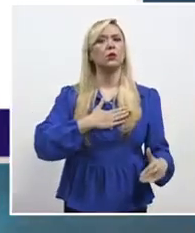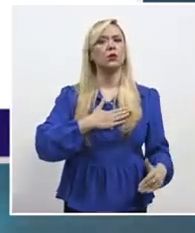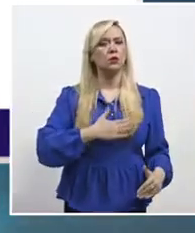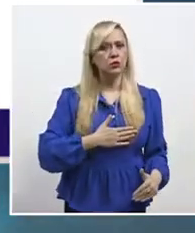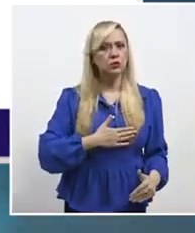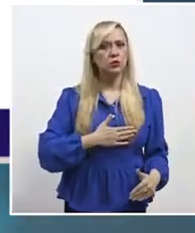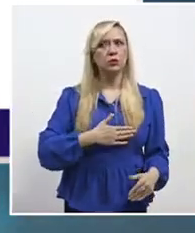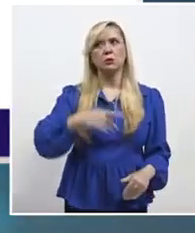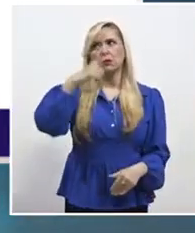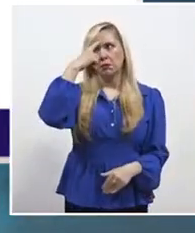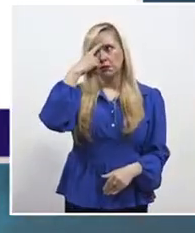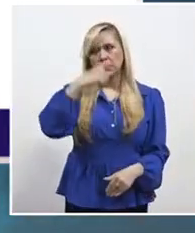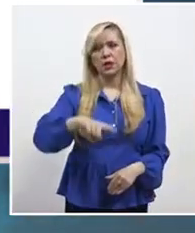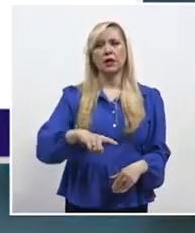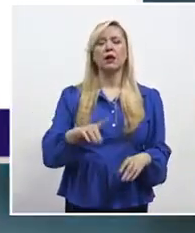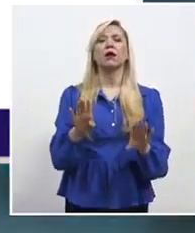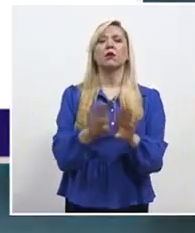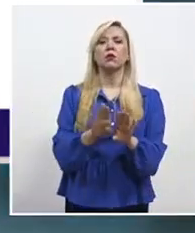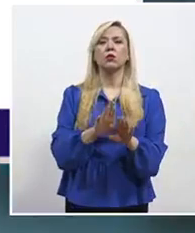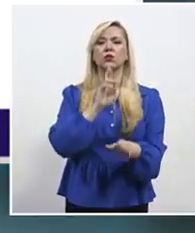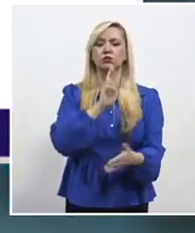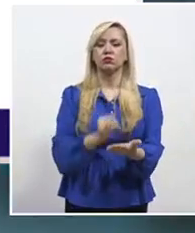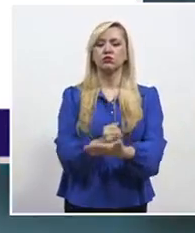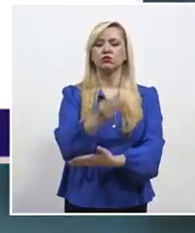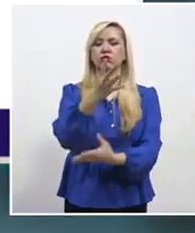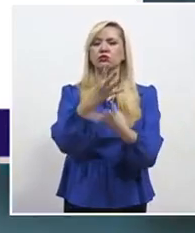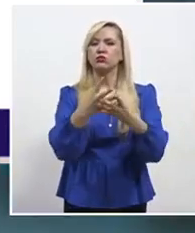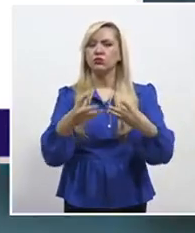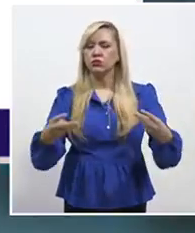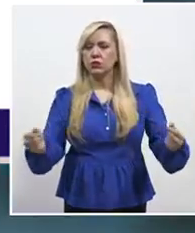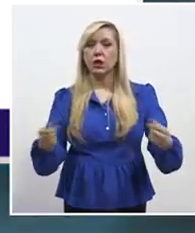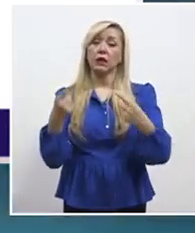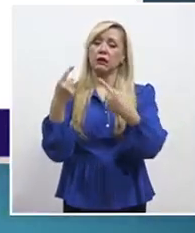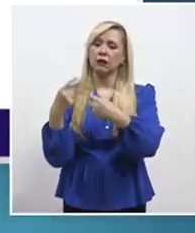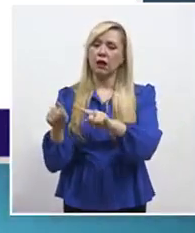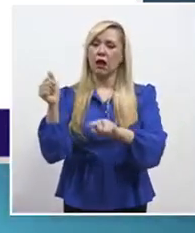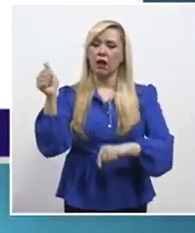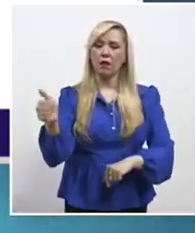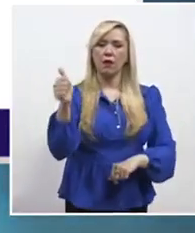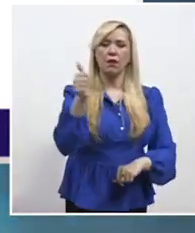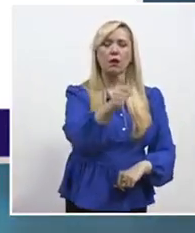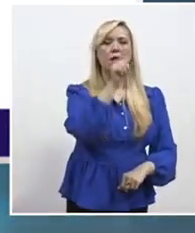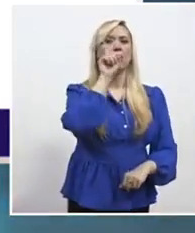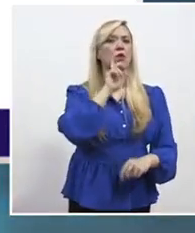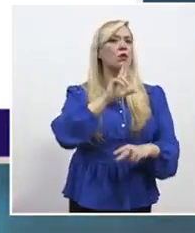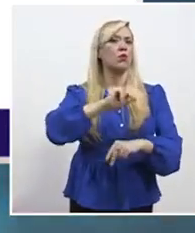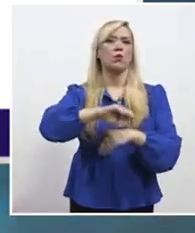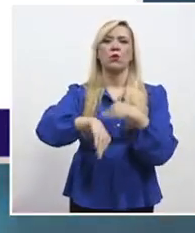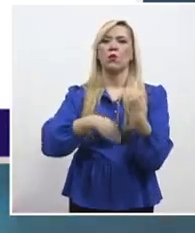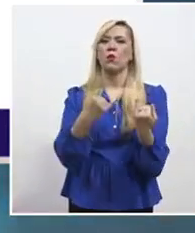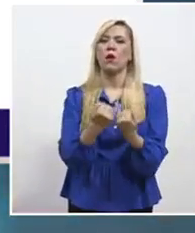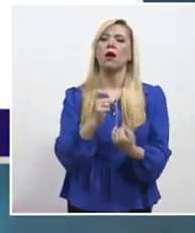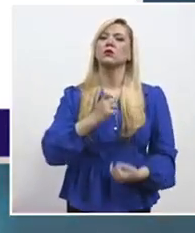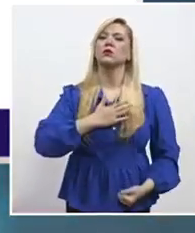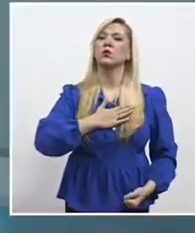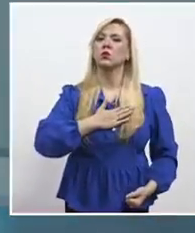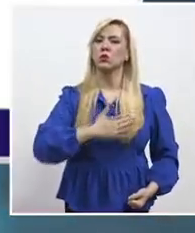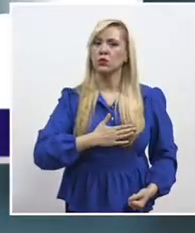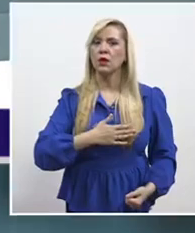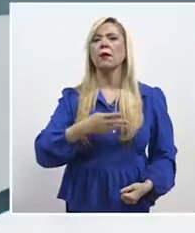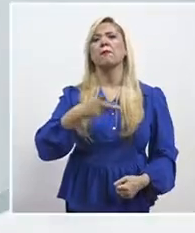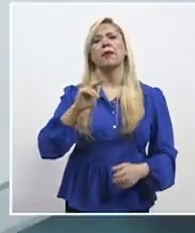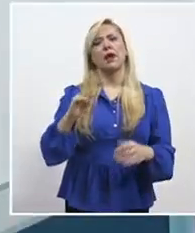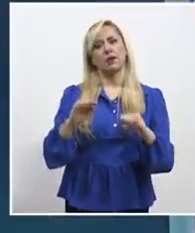evaluando el impacto diferenciado de la solución propuesta para emitir una resolución justa e igualitaria.